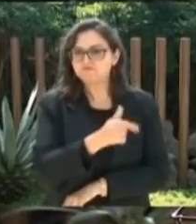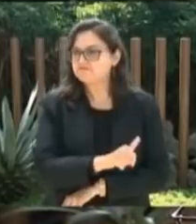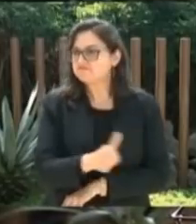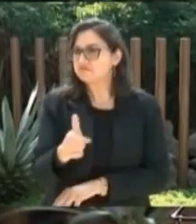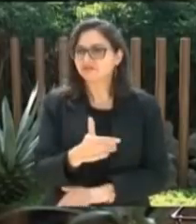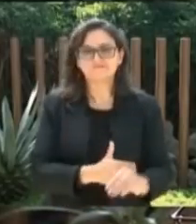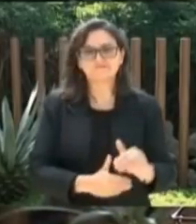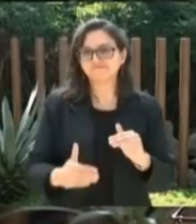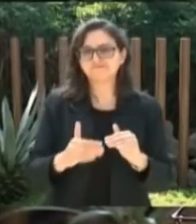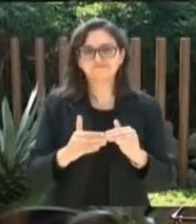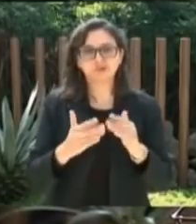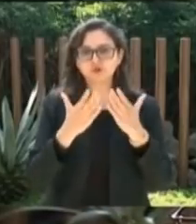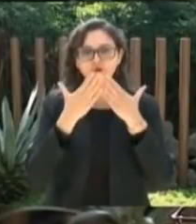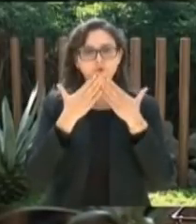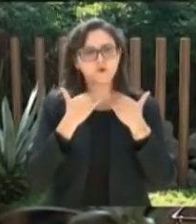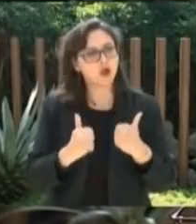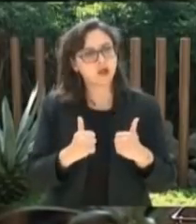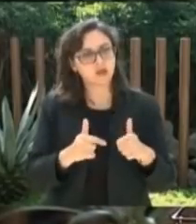con